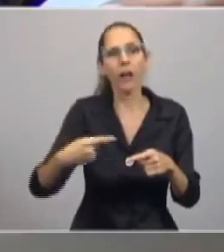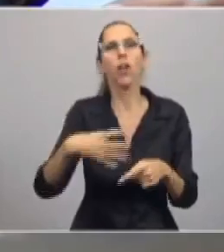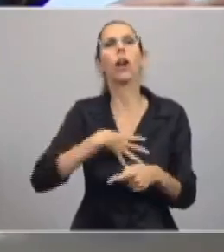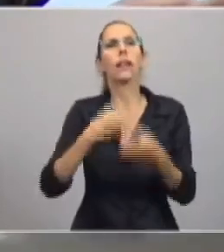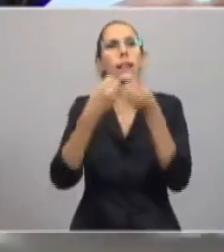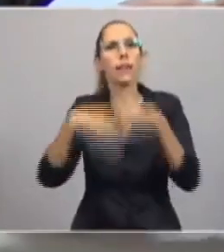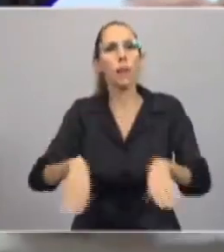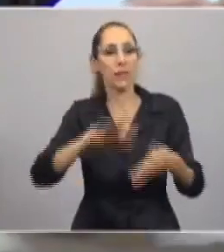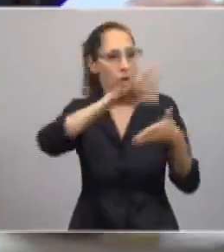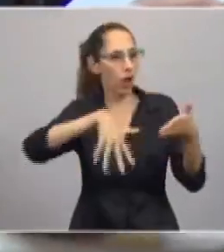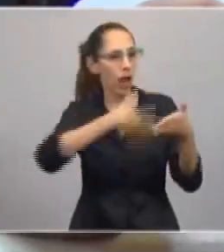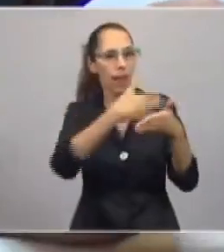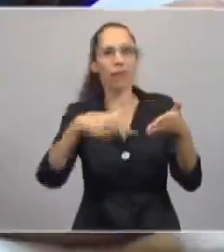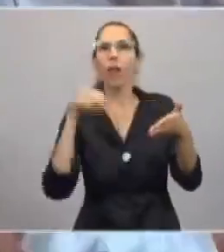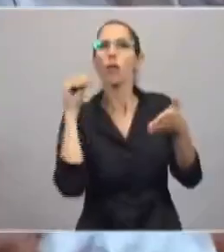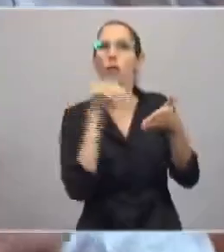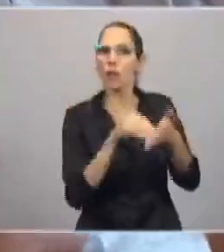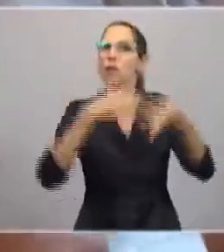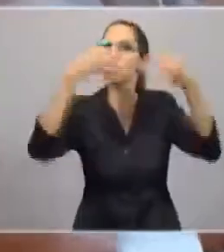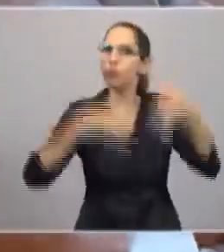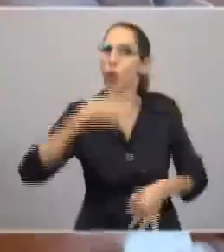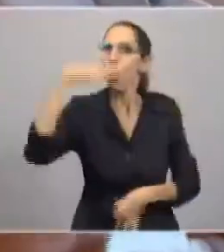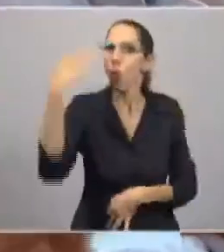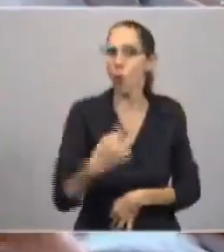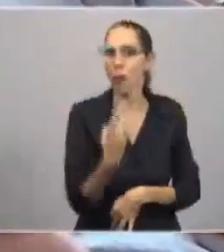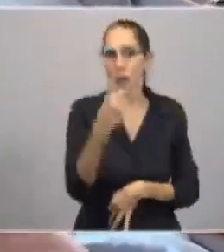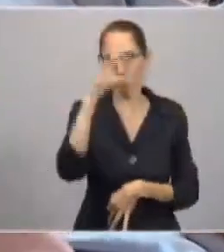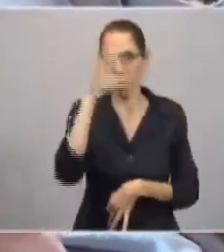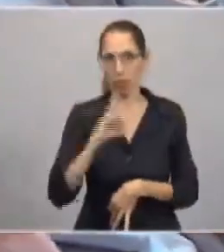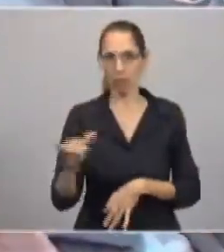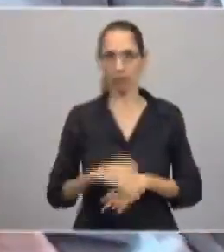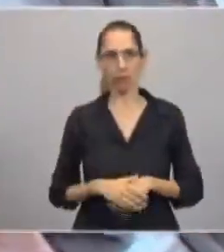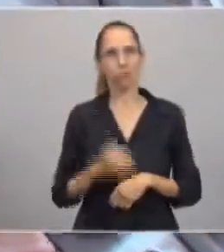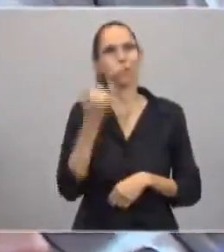calendario. Llevamos 4 años